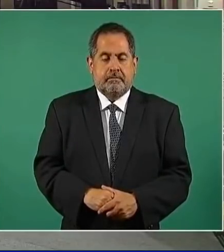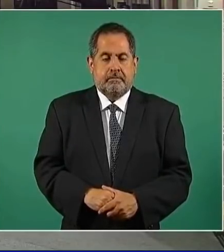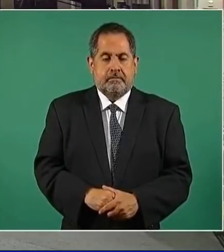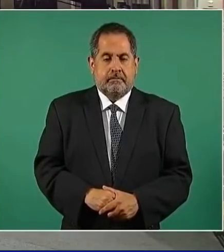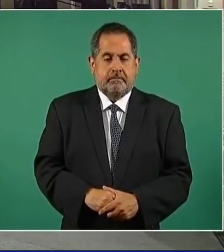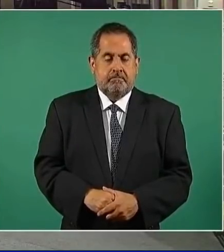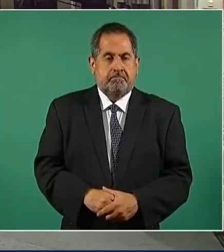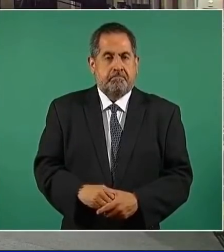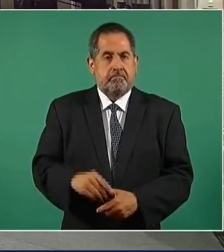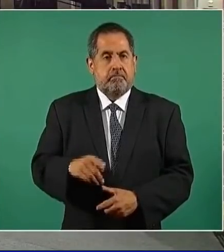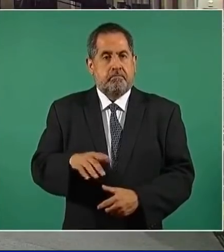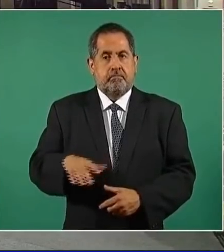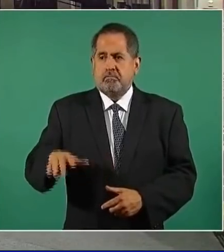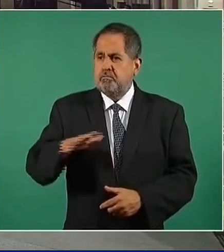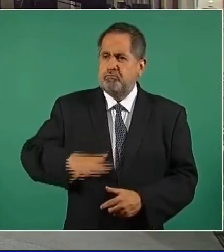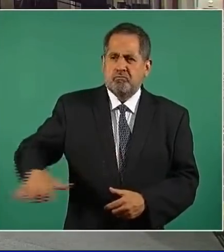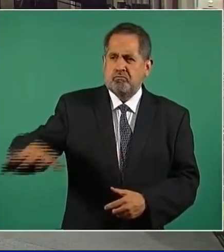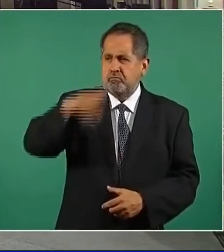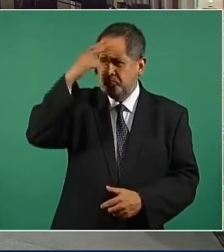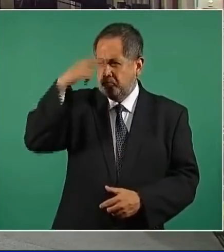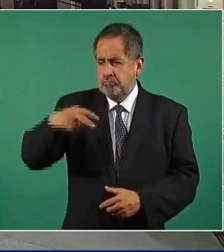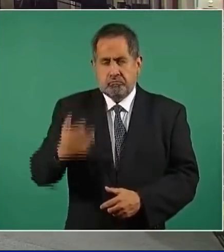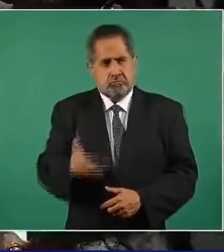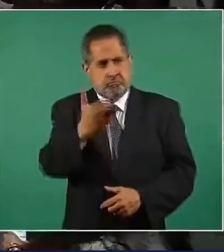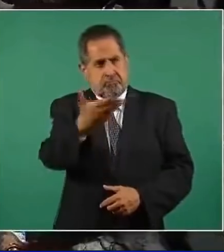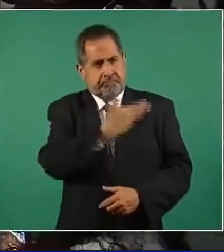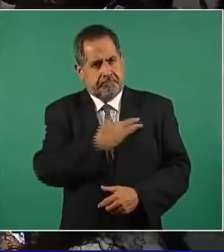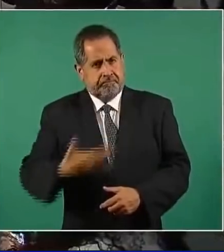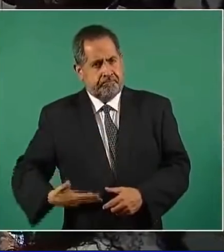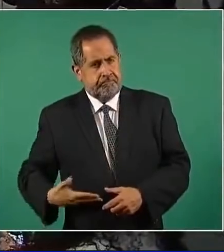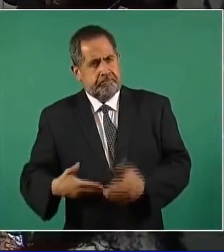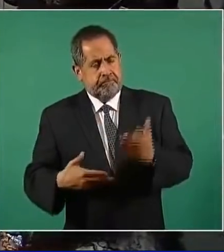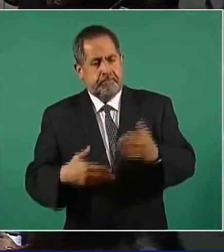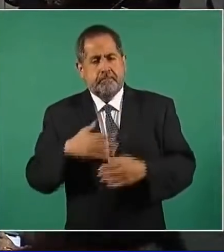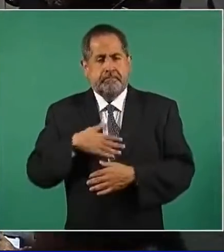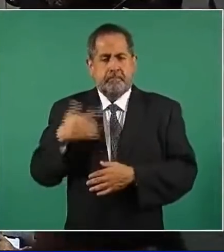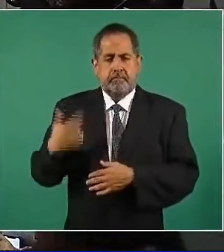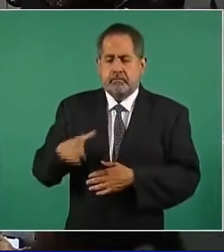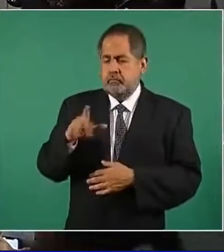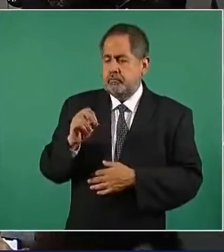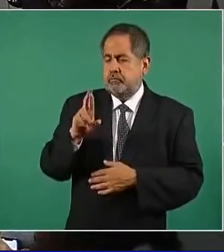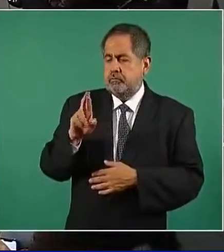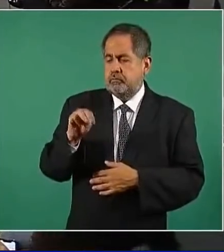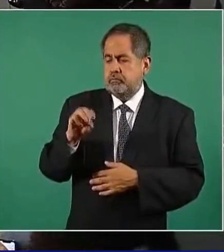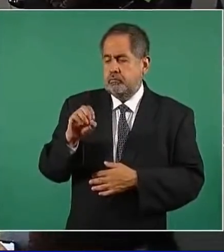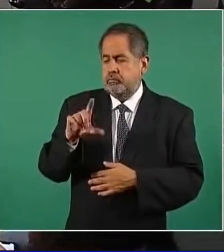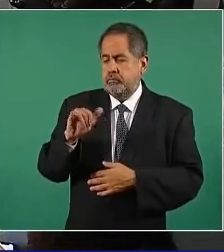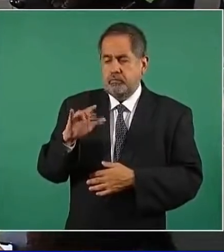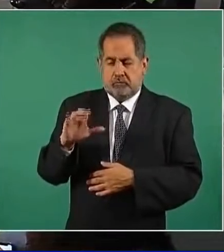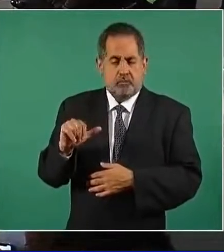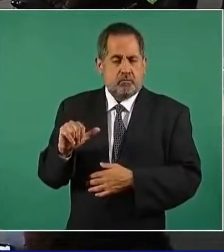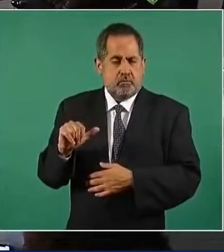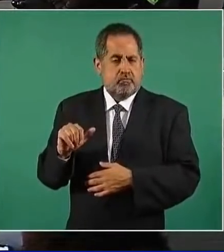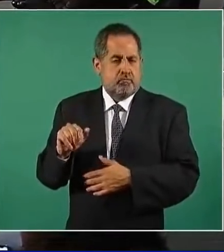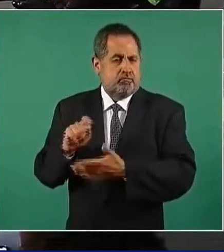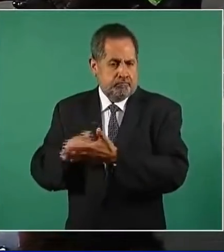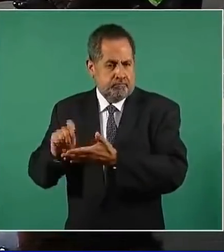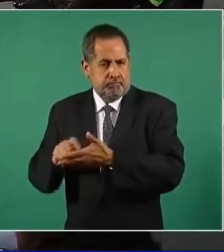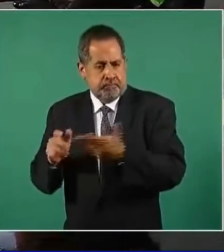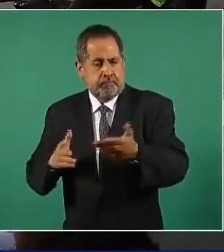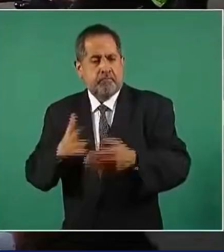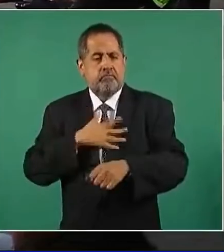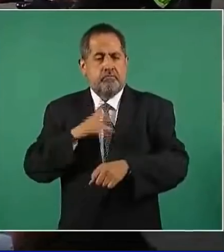presidente de todos los mexicanos soy carlos pozos reportero de north mole q la oficial y con lista de la revista petróleo y esquía